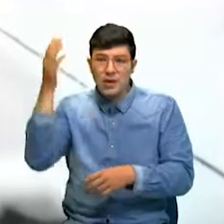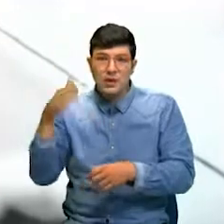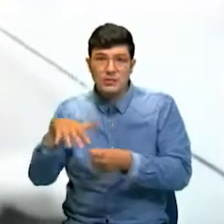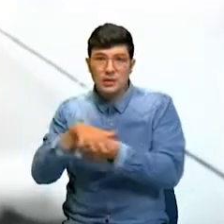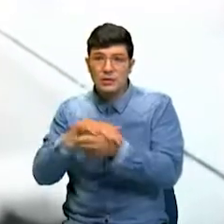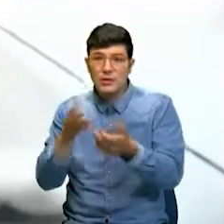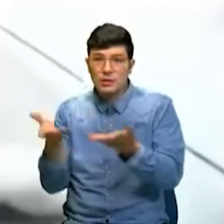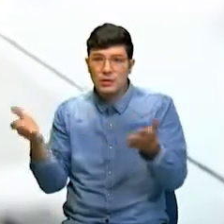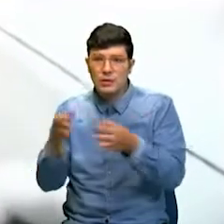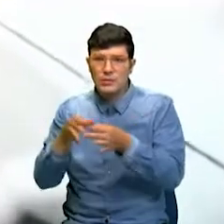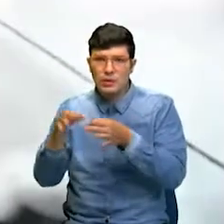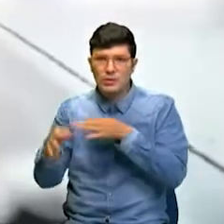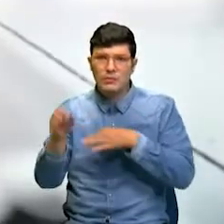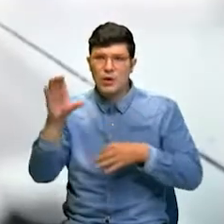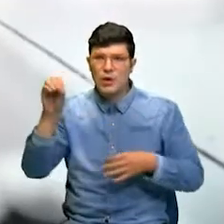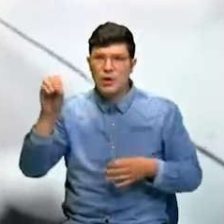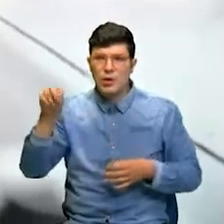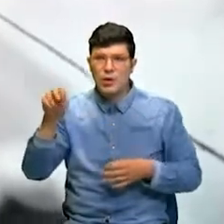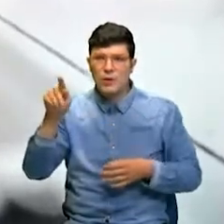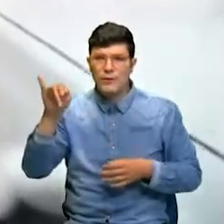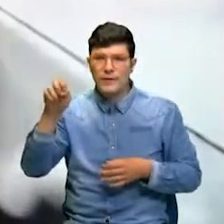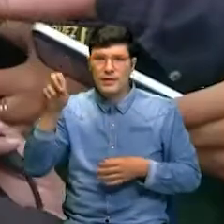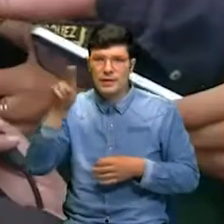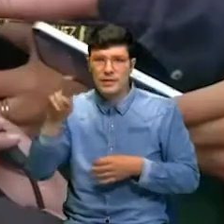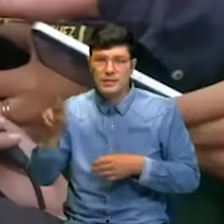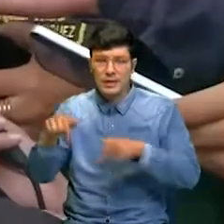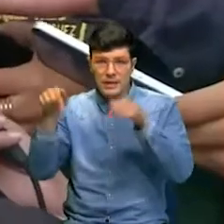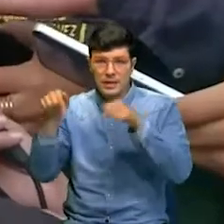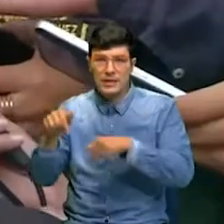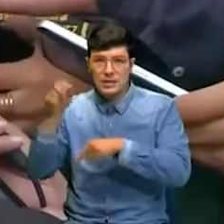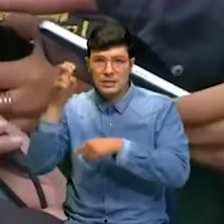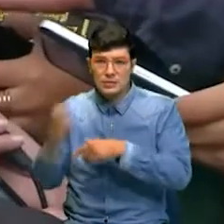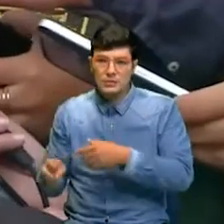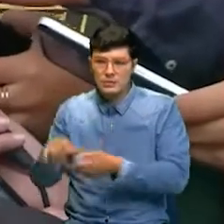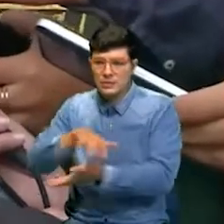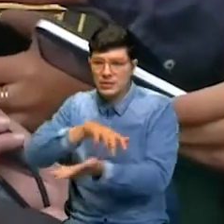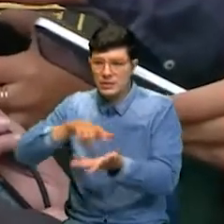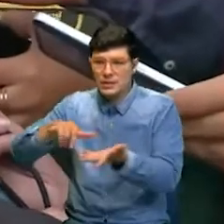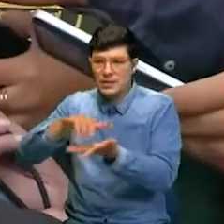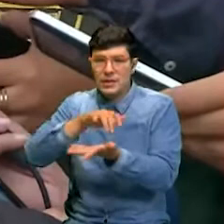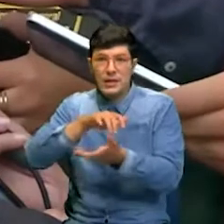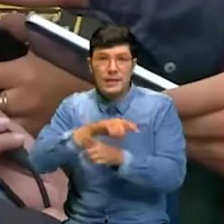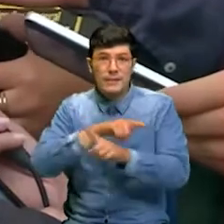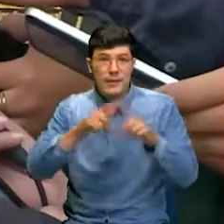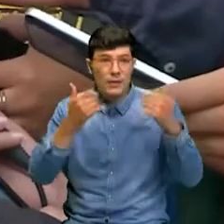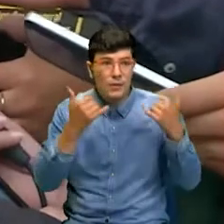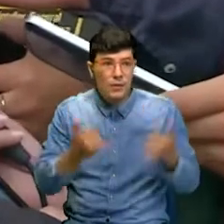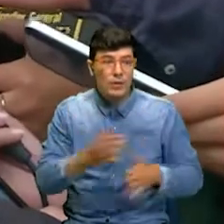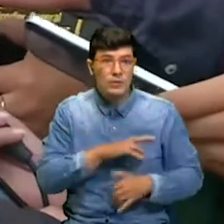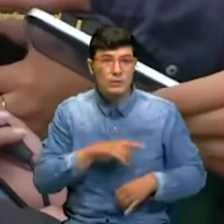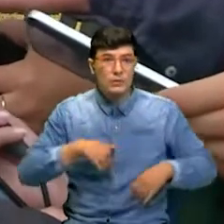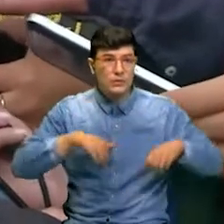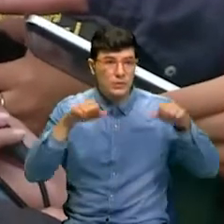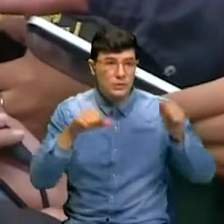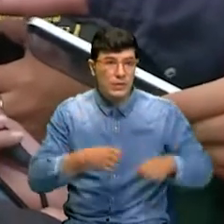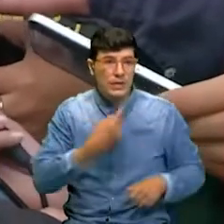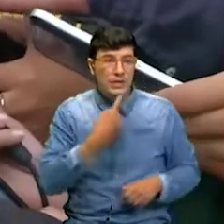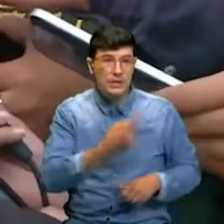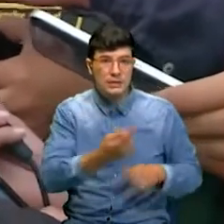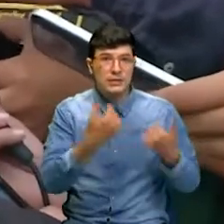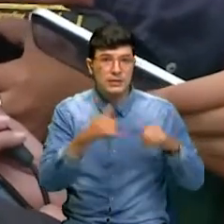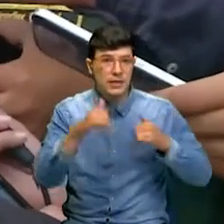en el municipio de con fines en el sur de santander podemos decir que ya hoy tenemos dos de las personas que